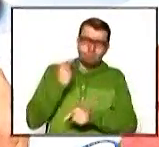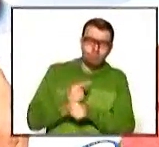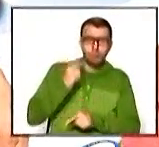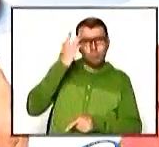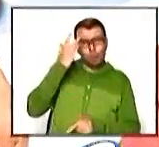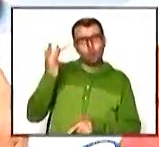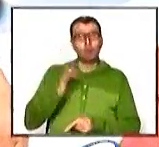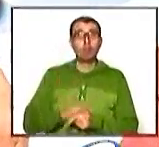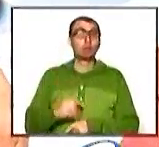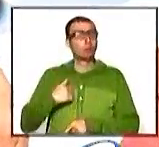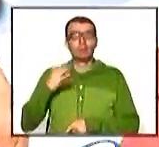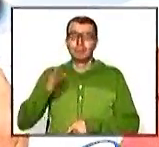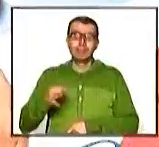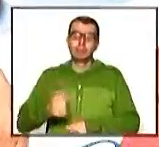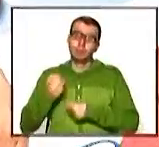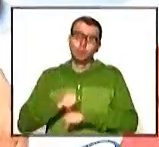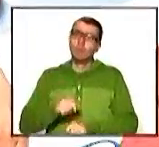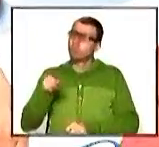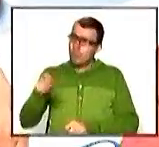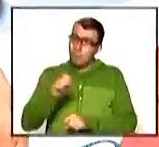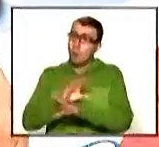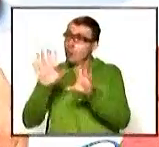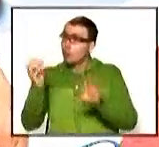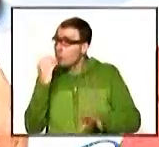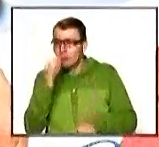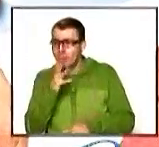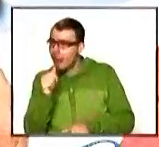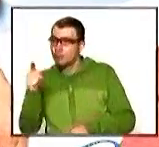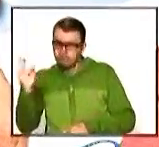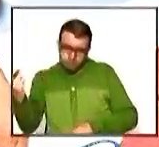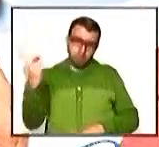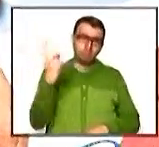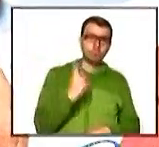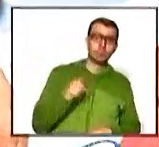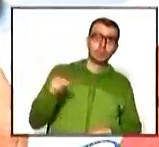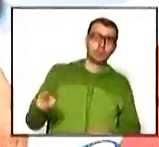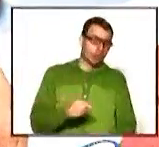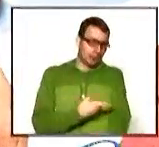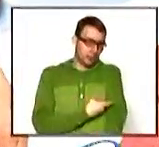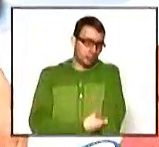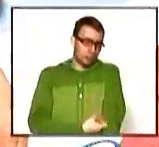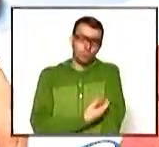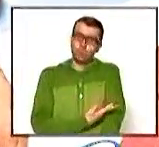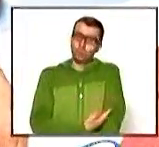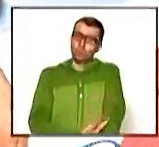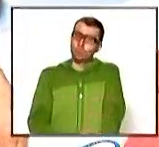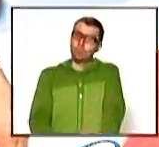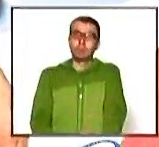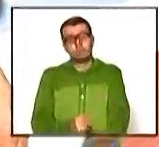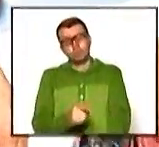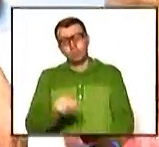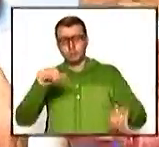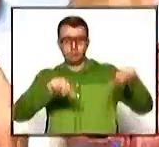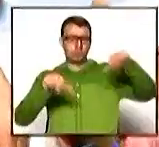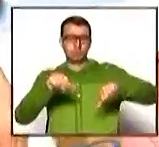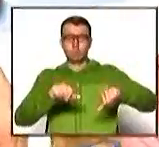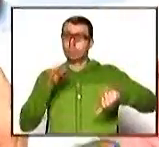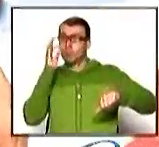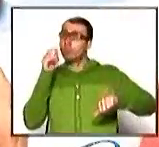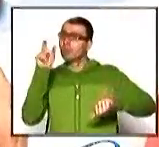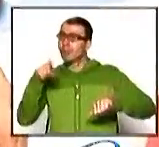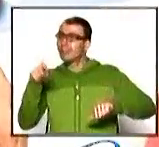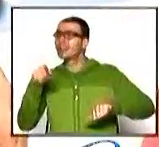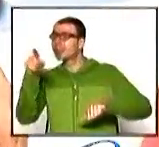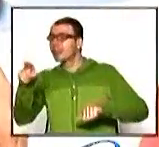eso yo trato que los pacientes vayan en ayunas, les hacemos los exámenes de sangre, y si necesita la evaluación del ginecólogo, del